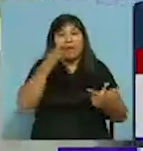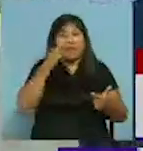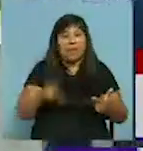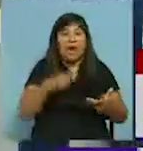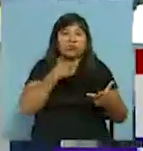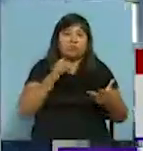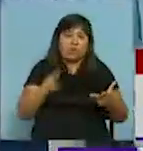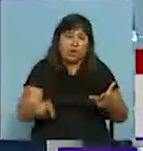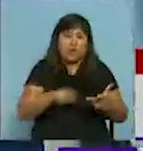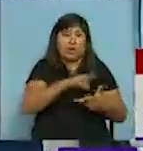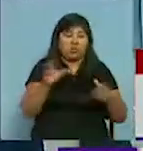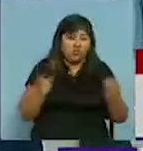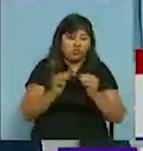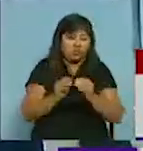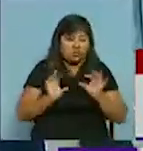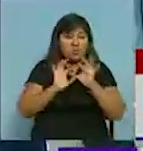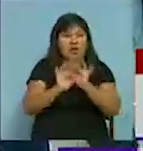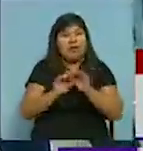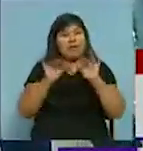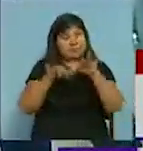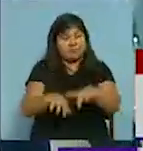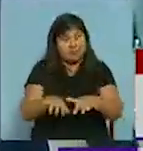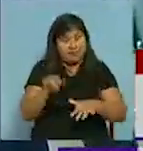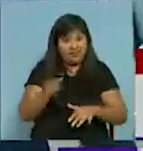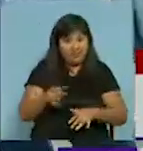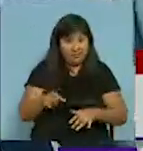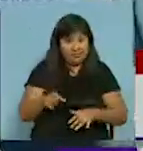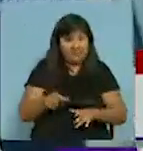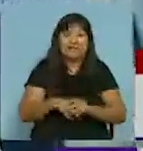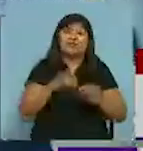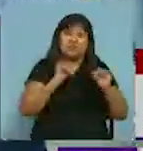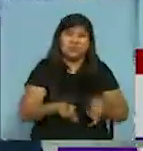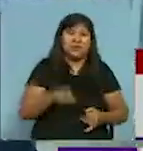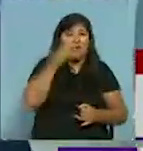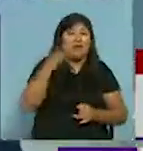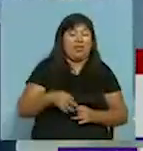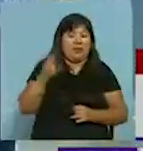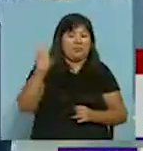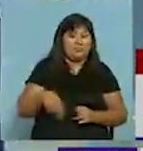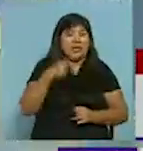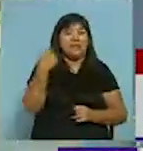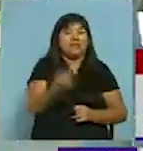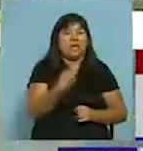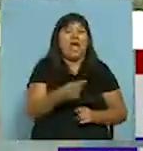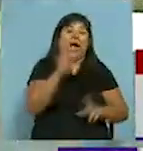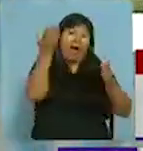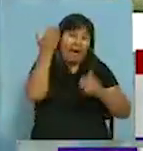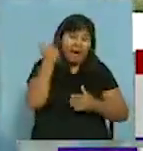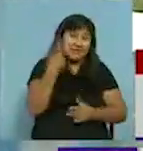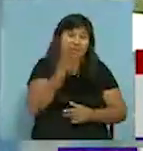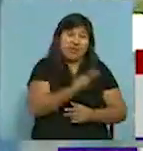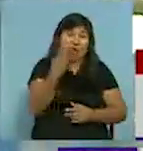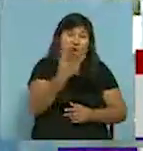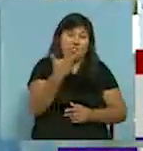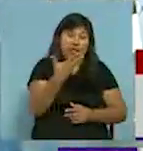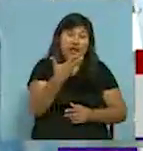sus hijos que llegaron hoy hasta acá si es verdad antes bueno teníamos si recibíamos familiar entre eran entre 23 chicos nada más